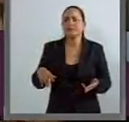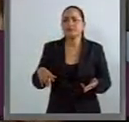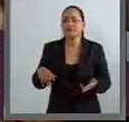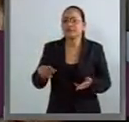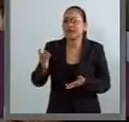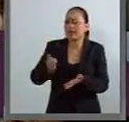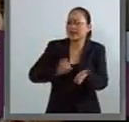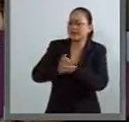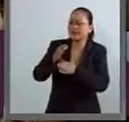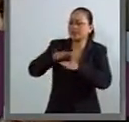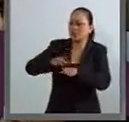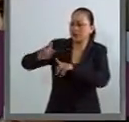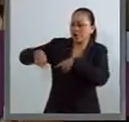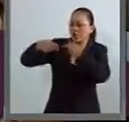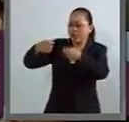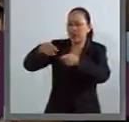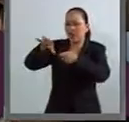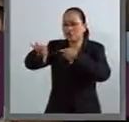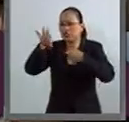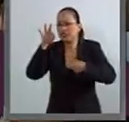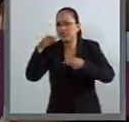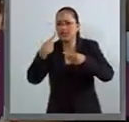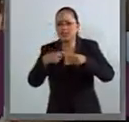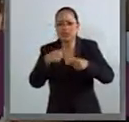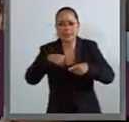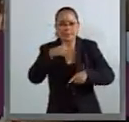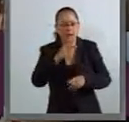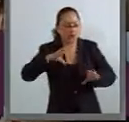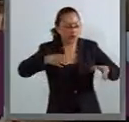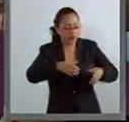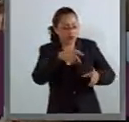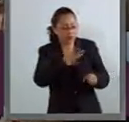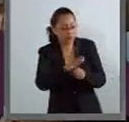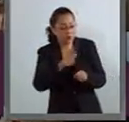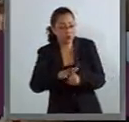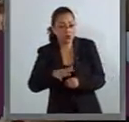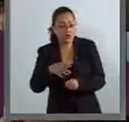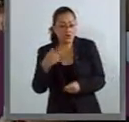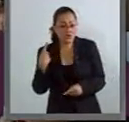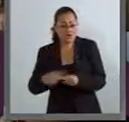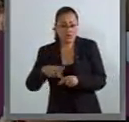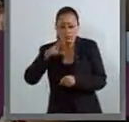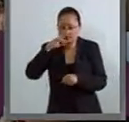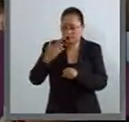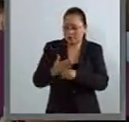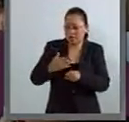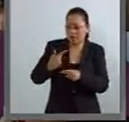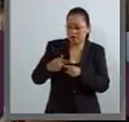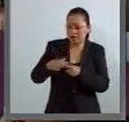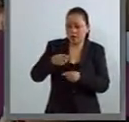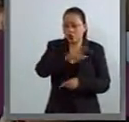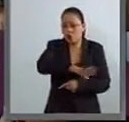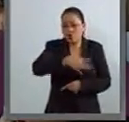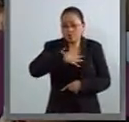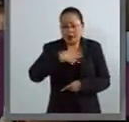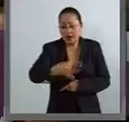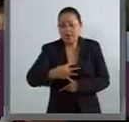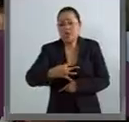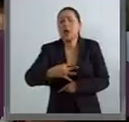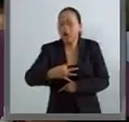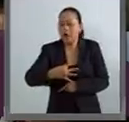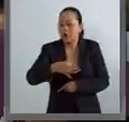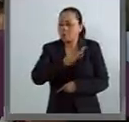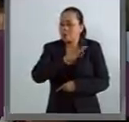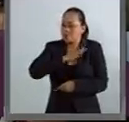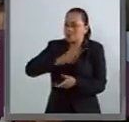decidir sobre ciertos nombramientos, etcétera, cuando pues ellos son los que gozan de la representación